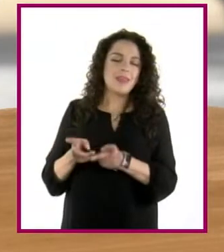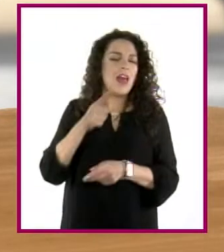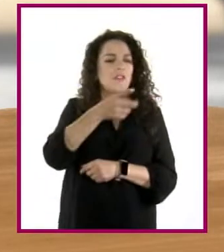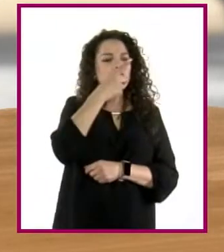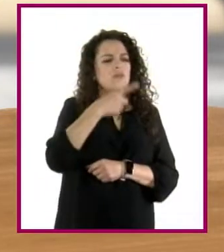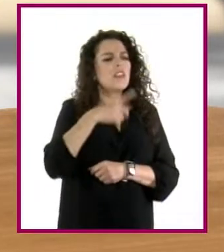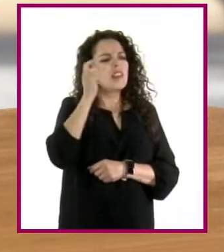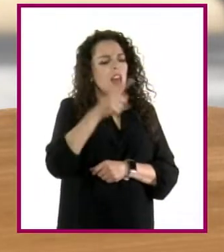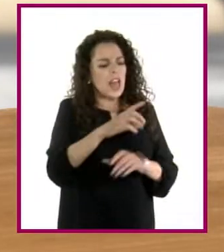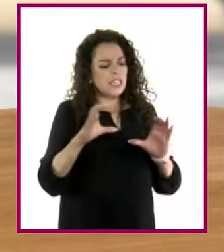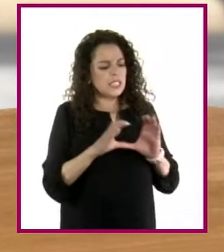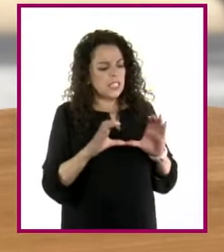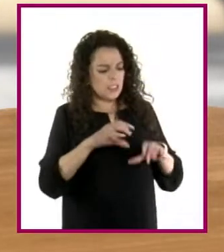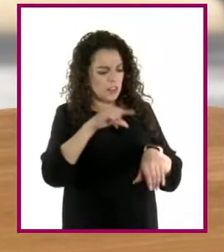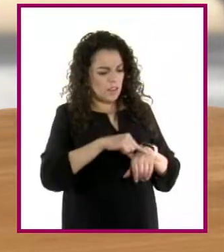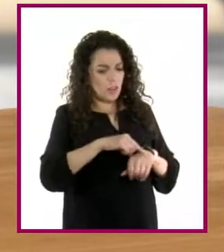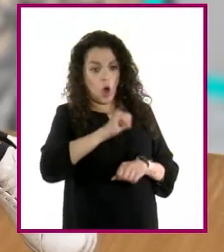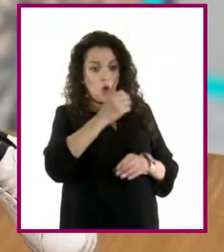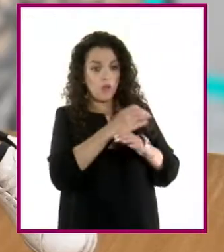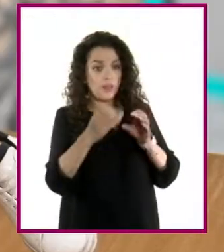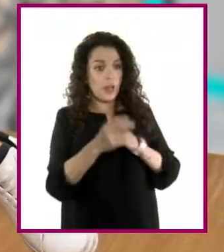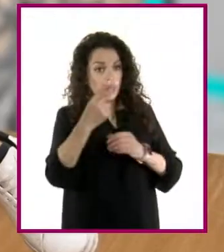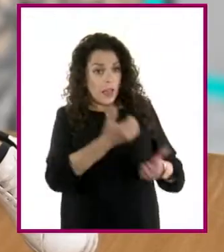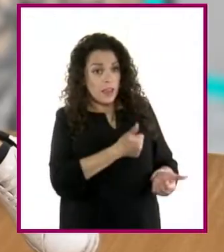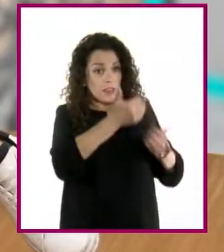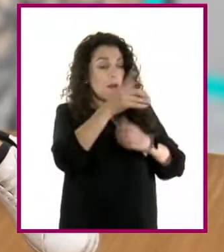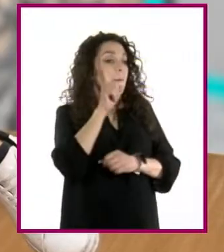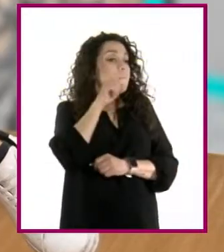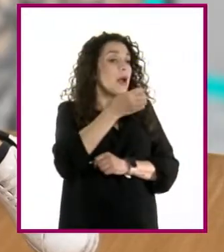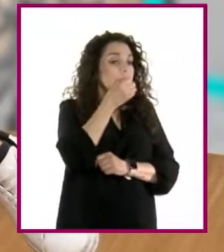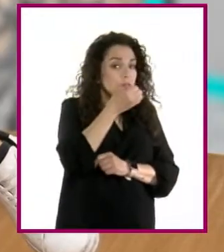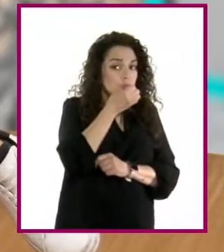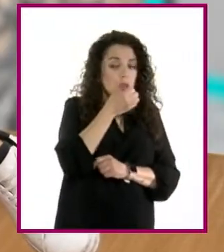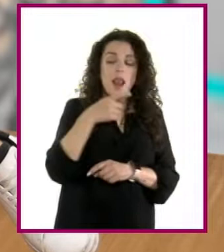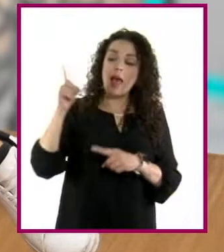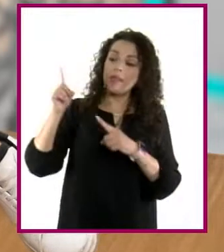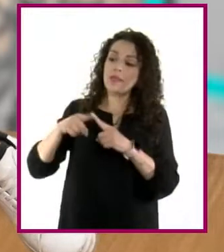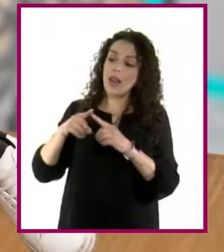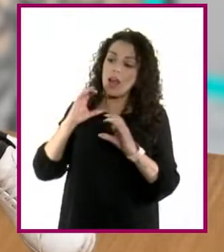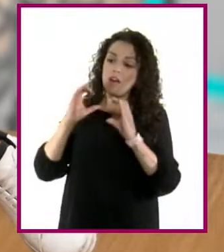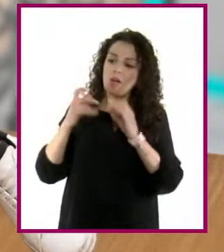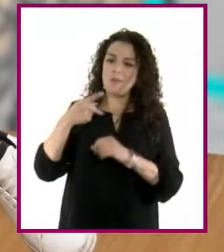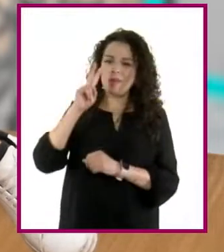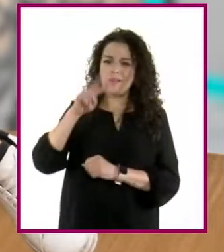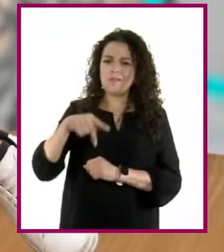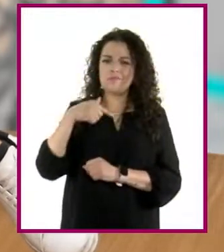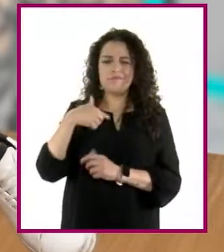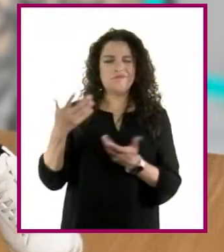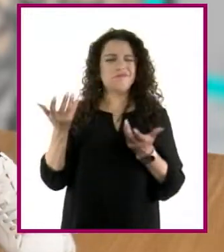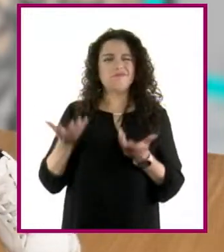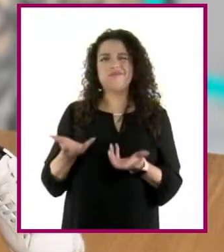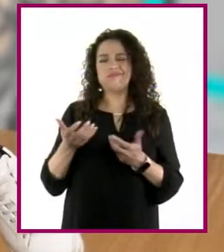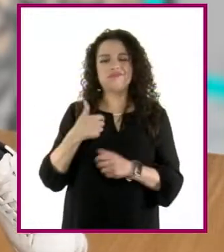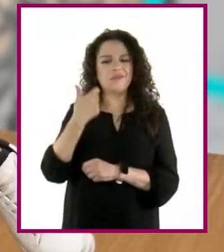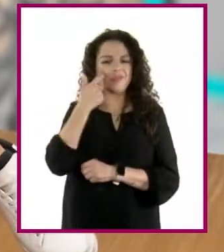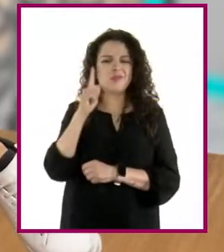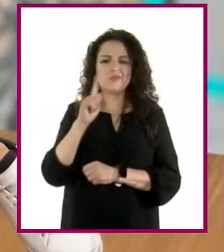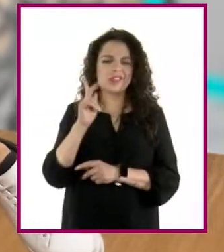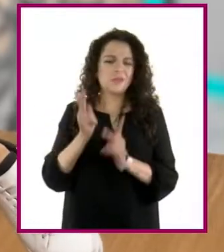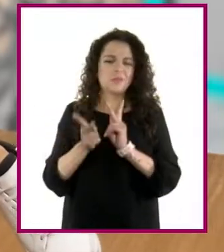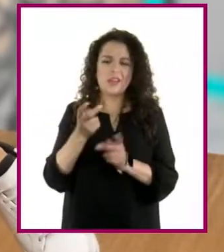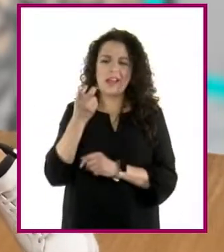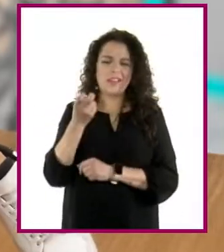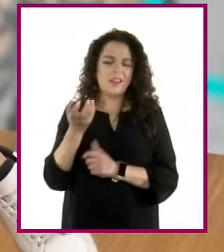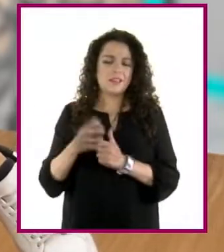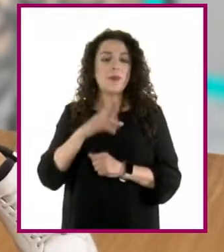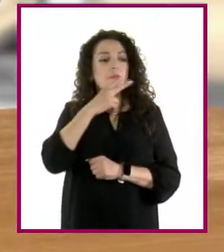certificado médico, ¿hay que llevar otra cosa mañana a la escuela? Hay una tarea de comunicación, pero me da flojerita hablar de eso ahora. Mejor cuéntame, ¿cómo te